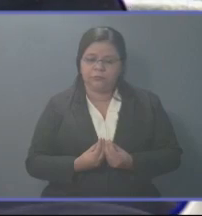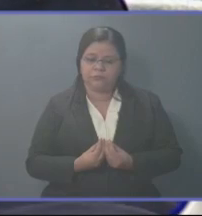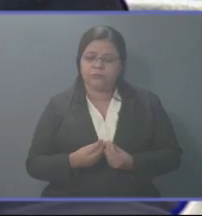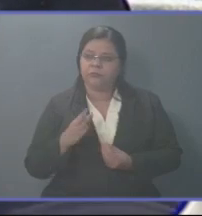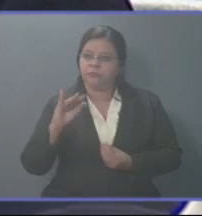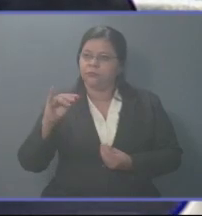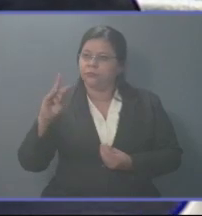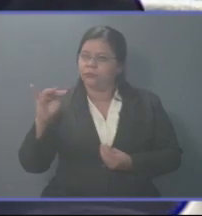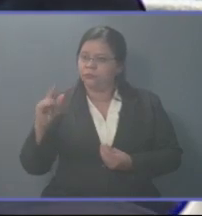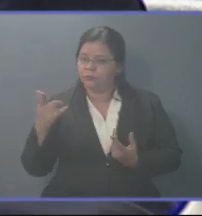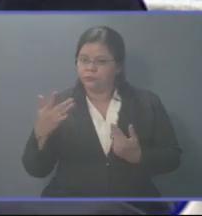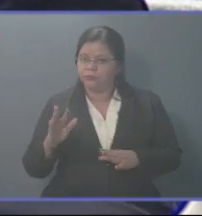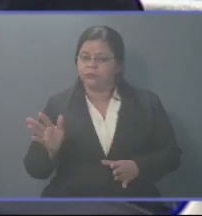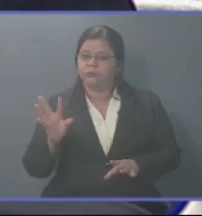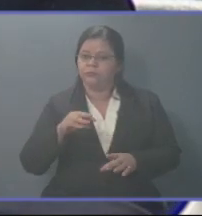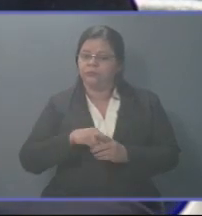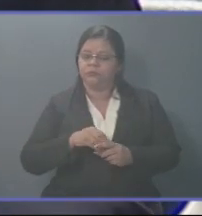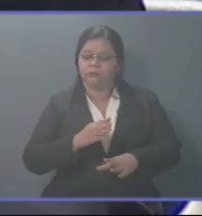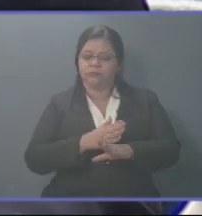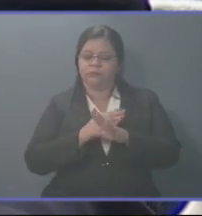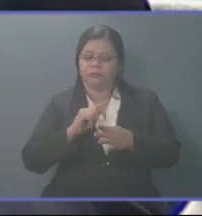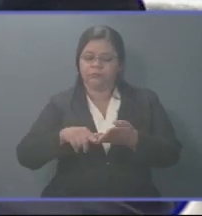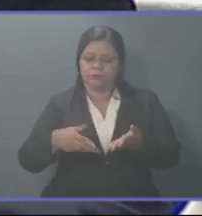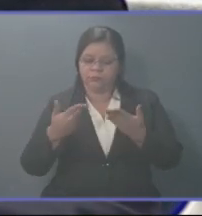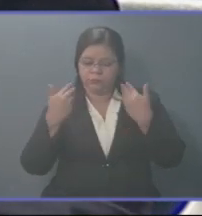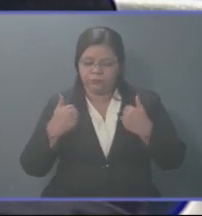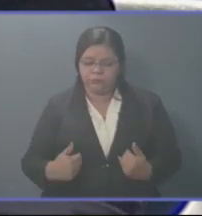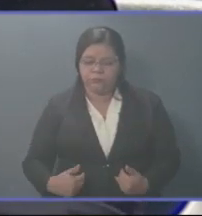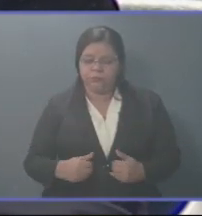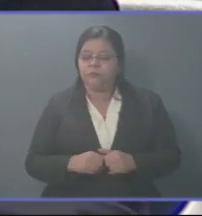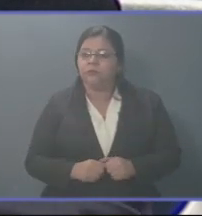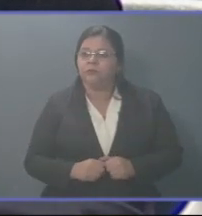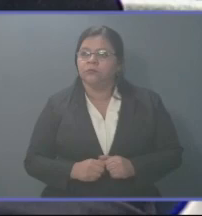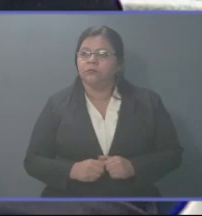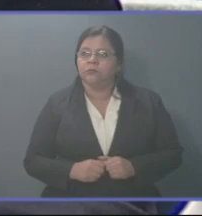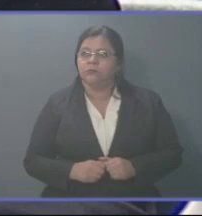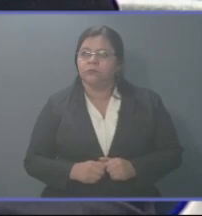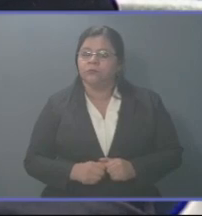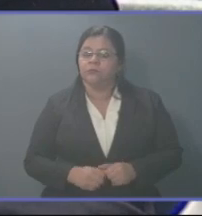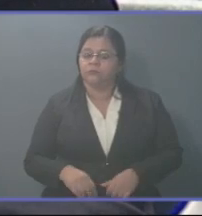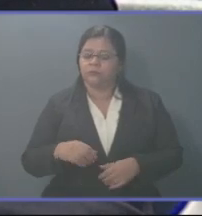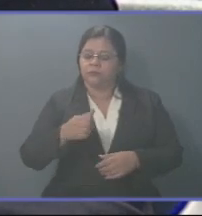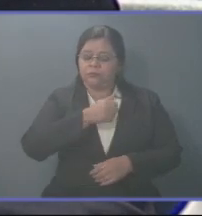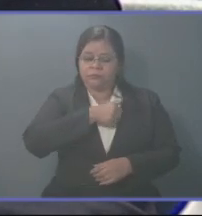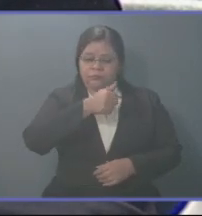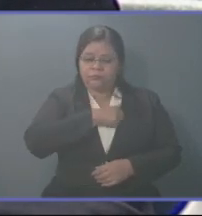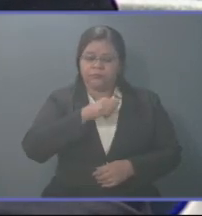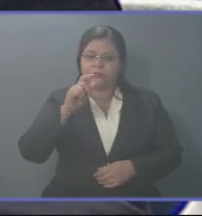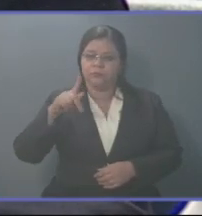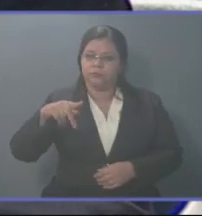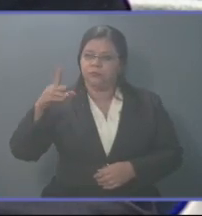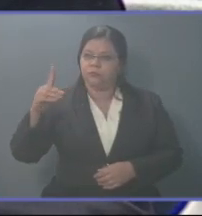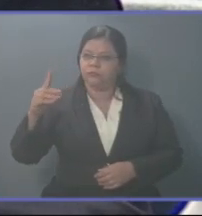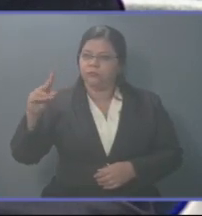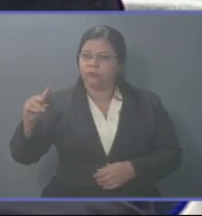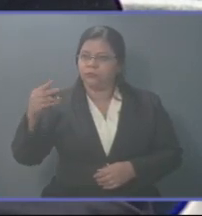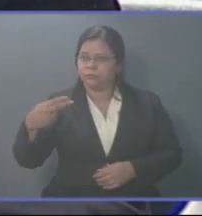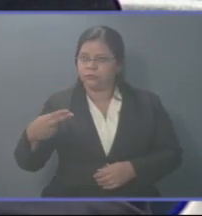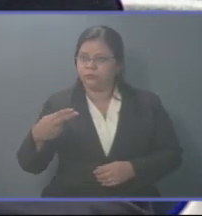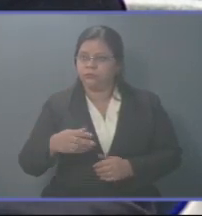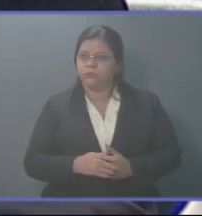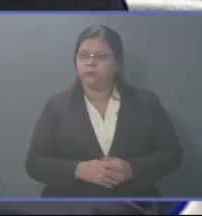civil vinculadas con la protección de los derechos humanos de las víctimas. Papel de la Procuraduría para la Defensa de los Derechos